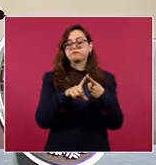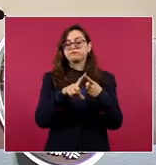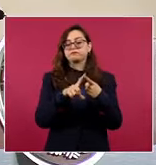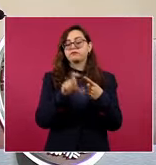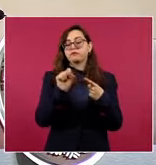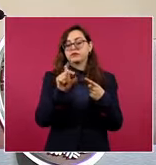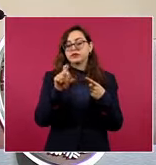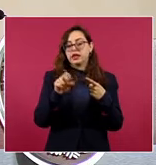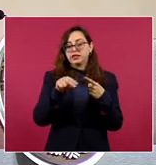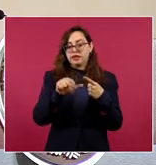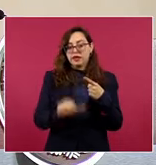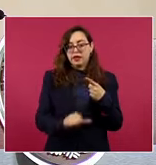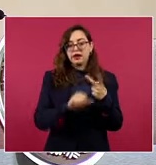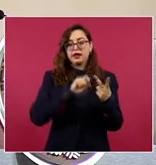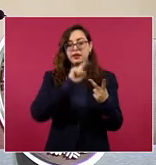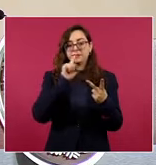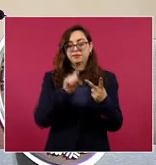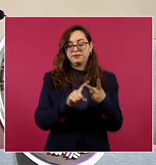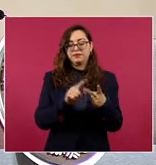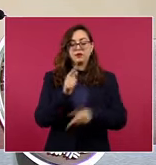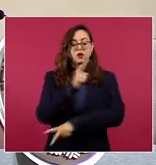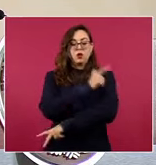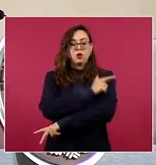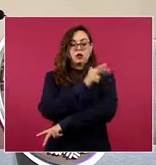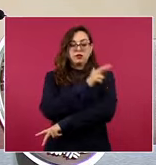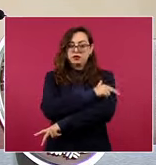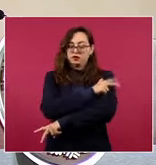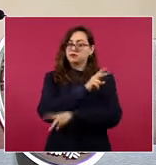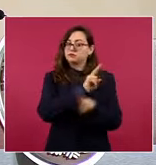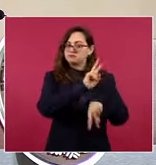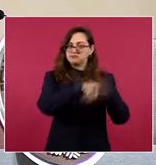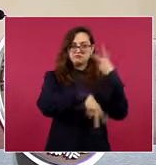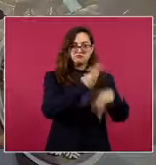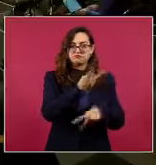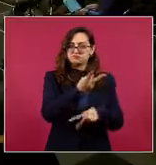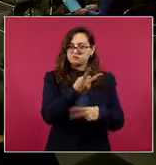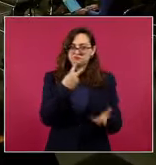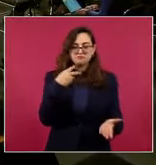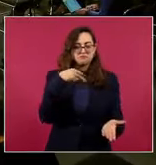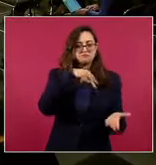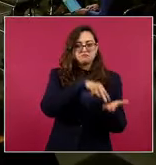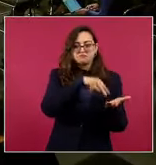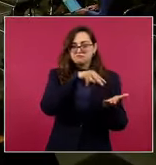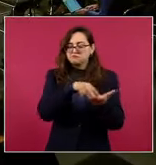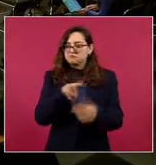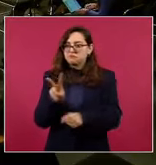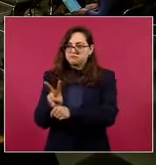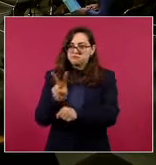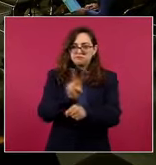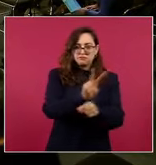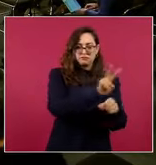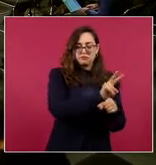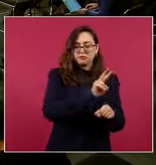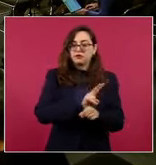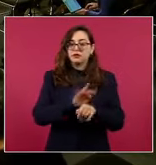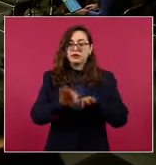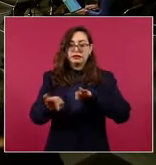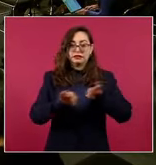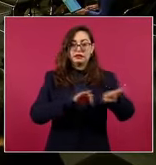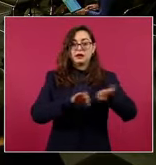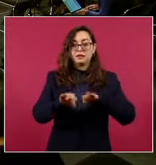Nacional, también la Guardia Nacional, haciendo el trabajo que corresponde a